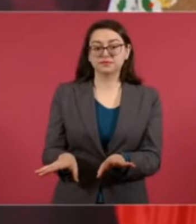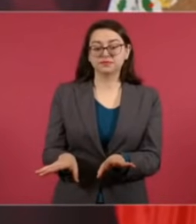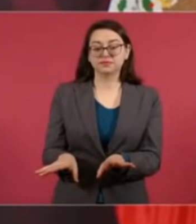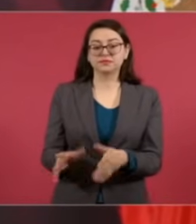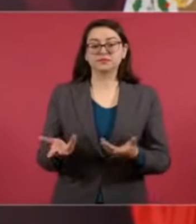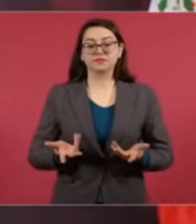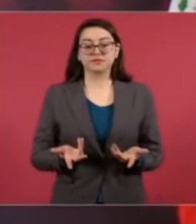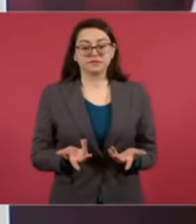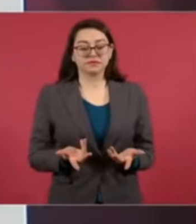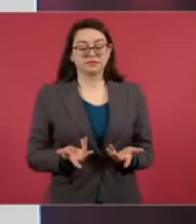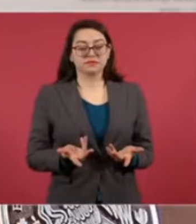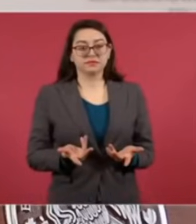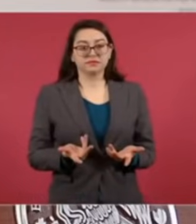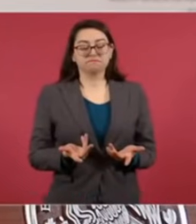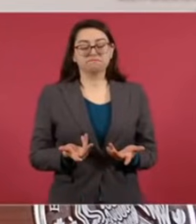Puede tener un